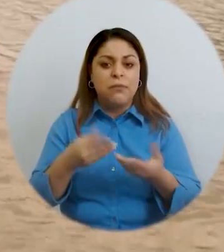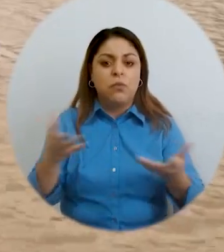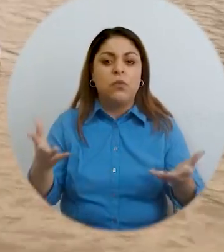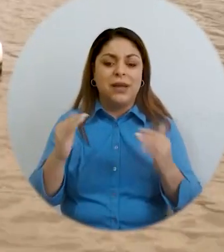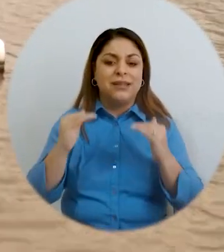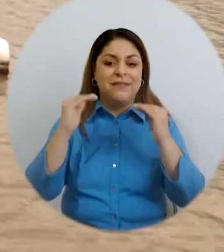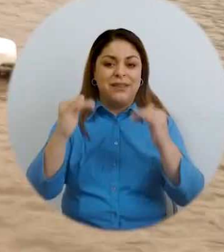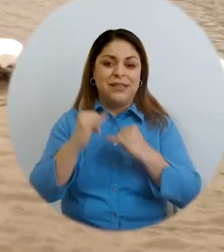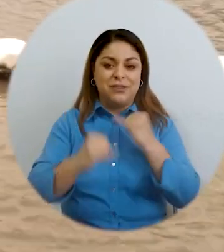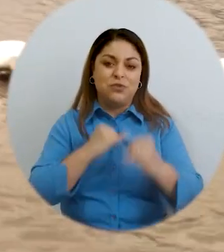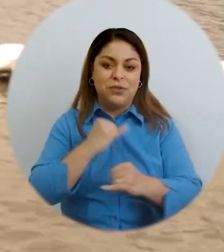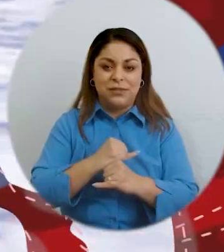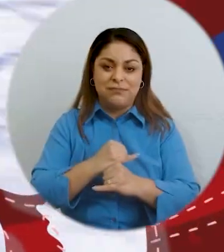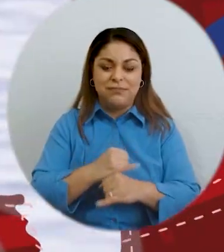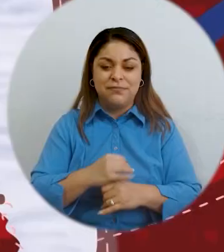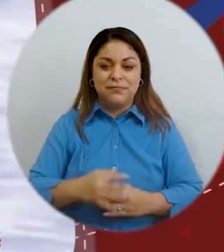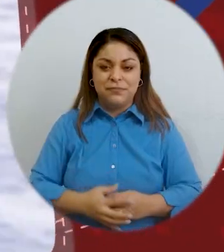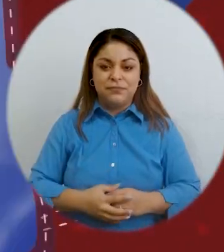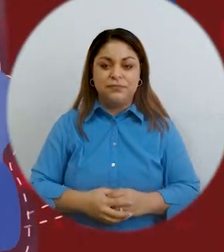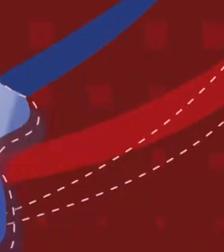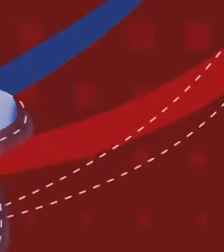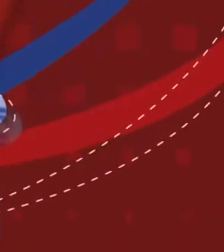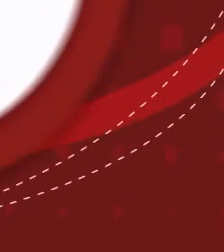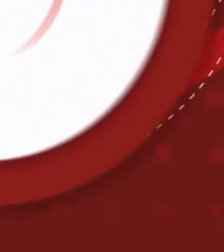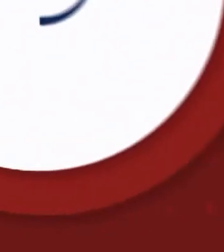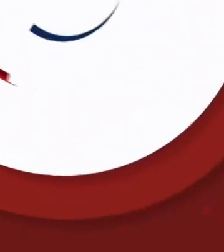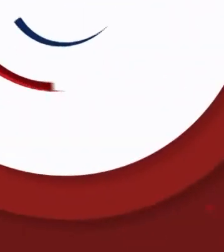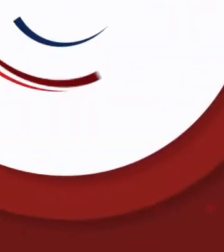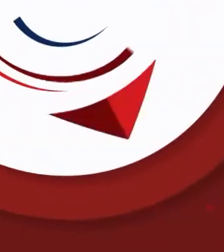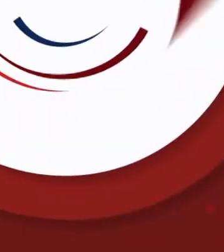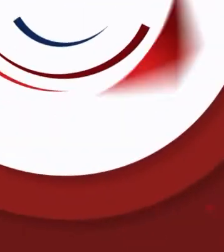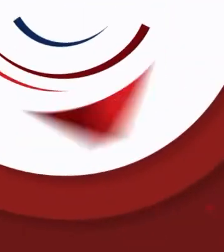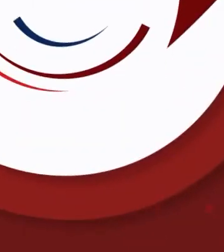políticas públicas a nivel internacional.